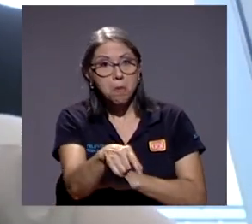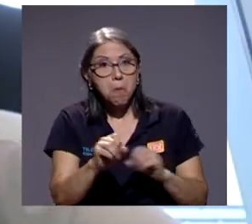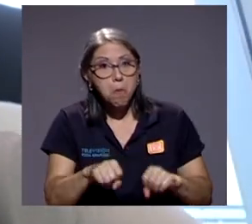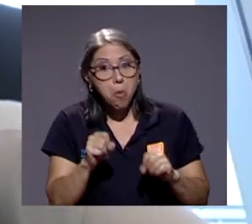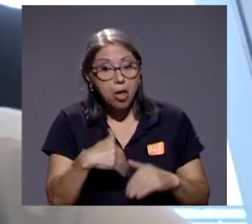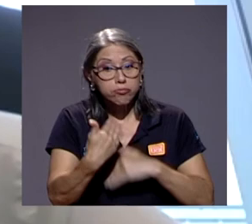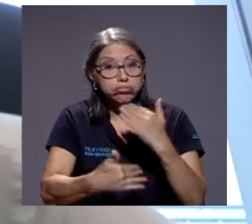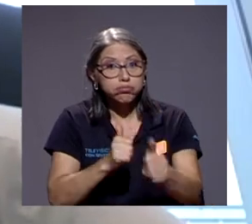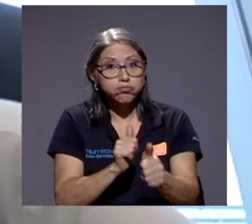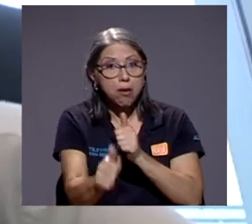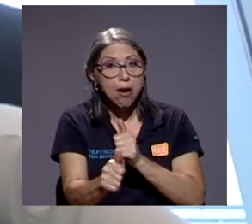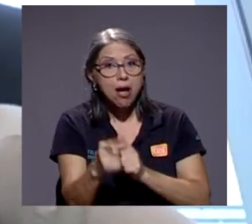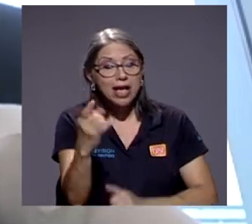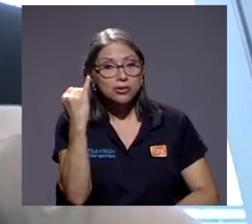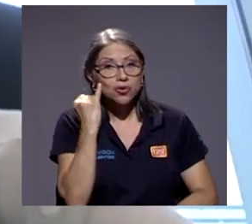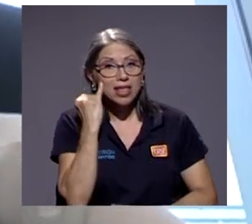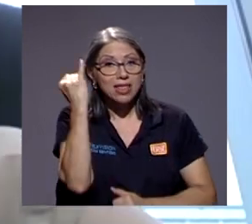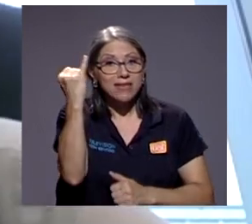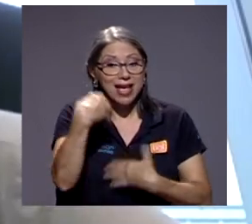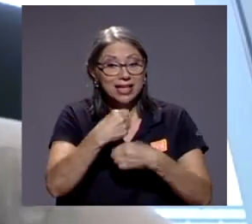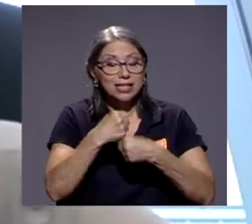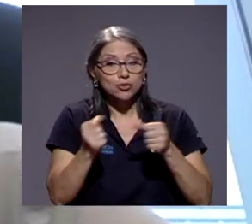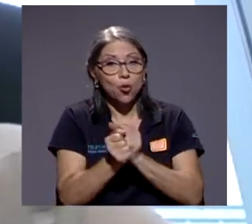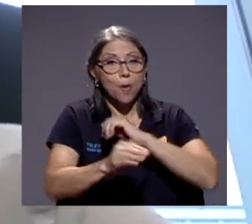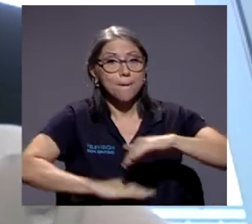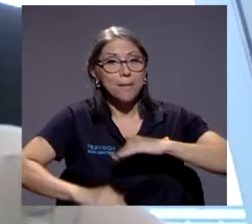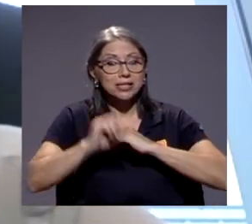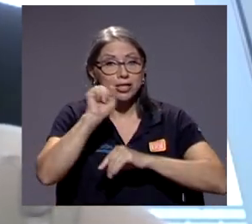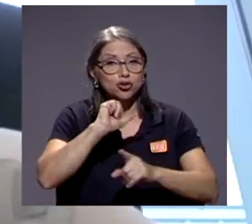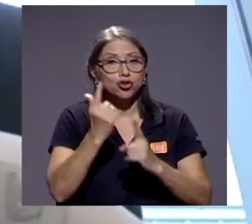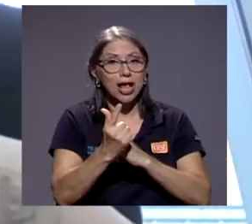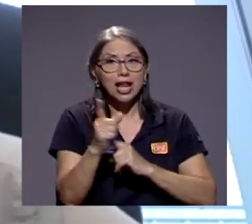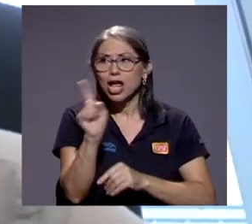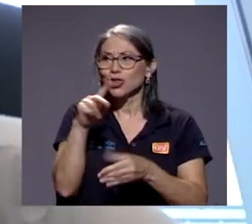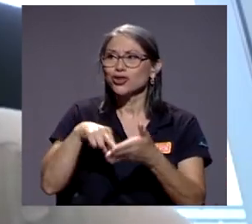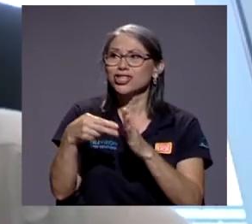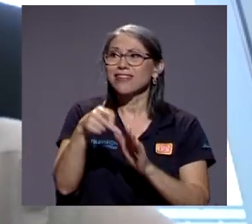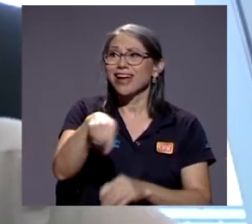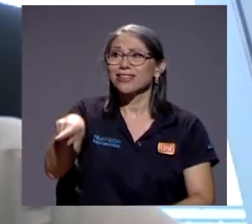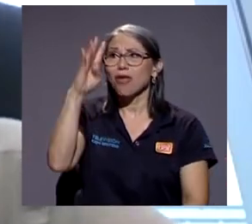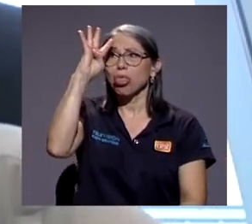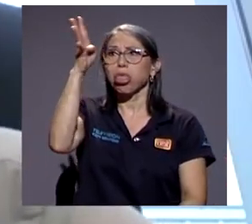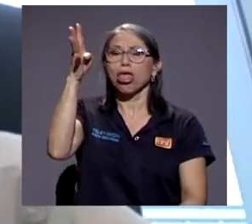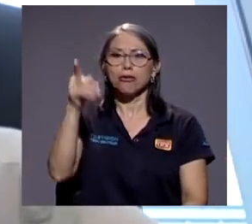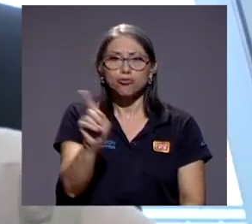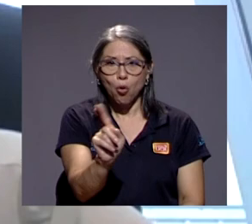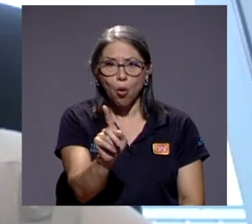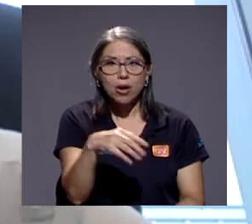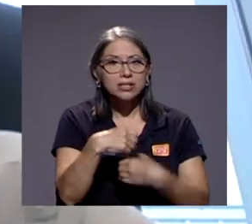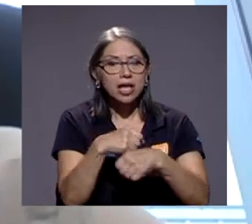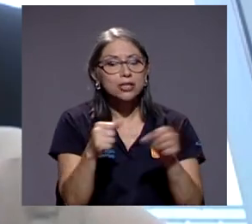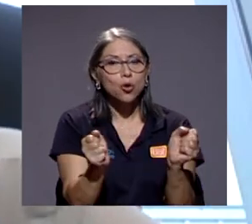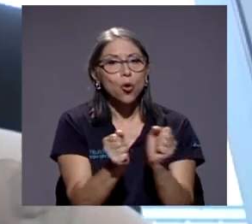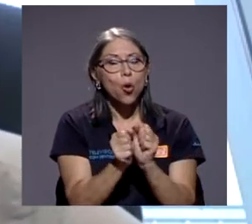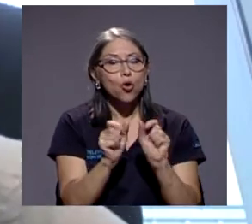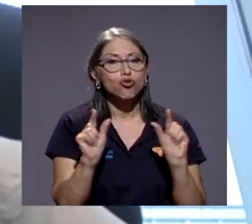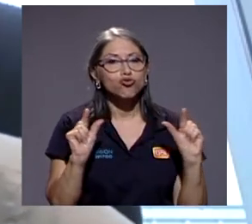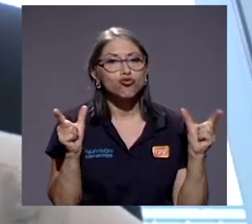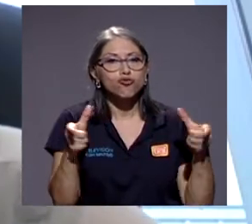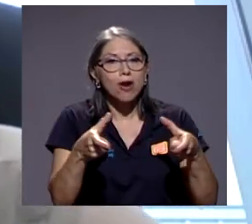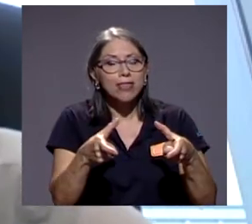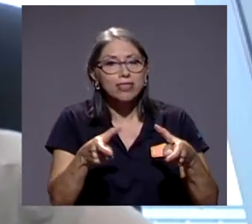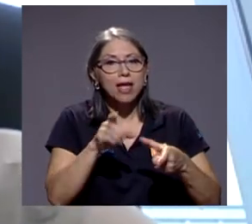salir es una iniciativa que fue construida con base social no fue una ocurrencia de un grupo de diputados se construyó a través de la red de emergencia cultural donde